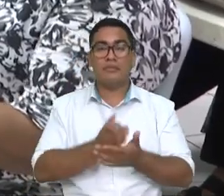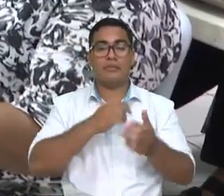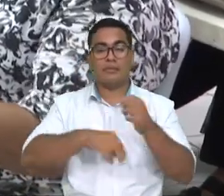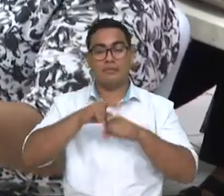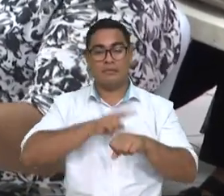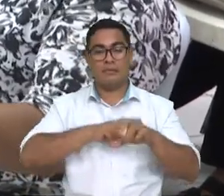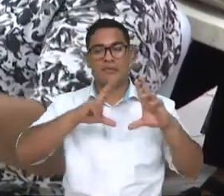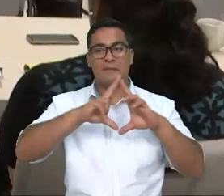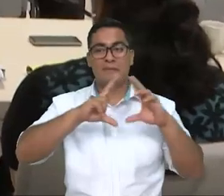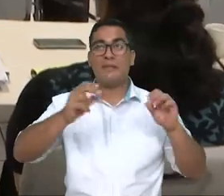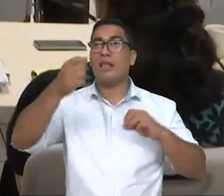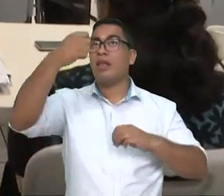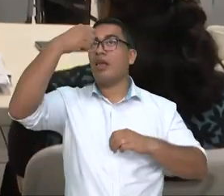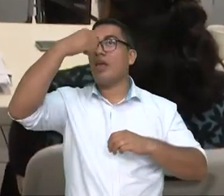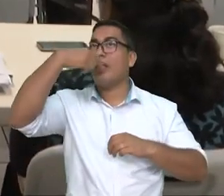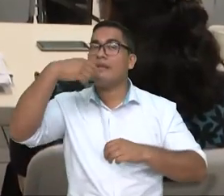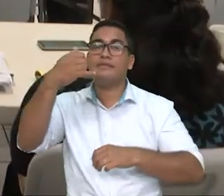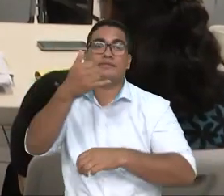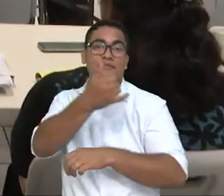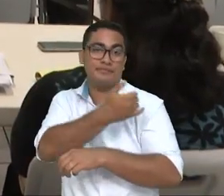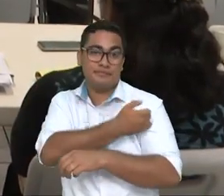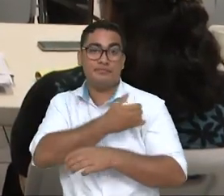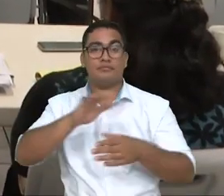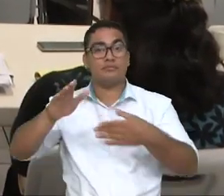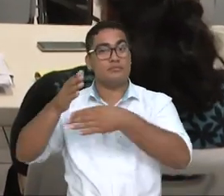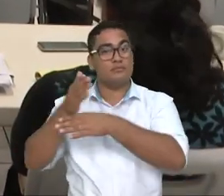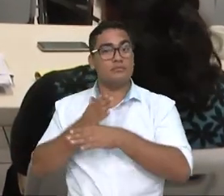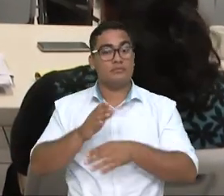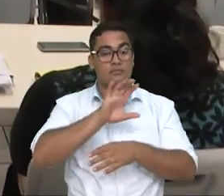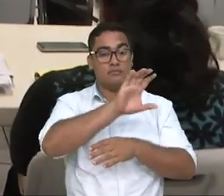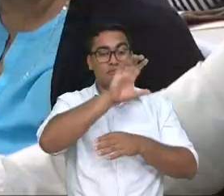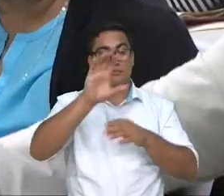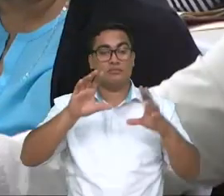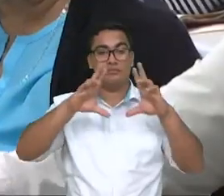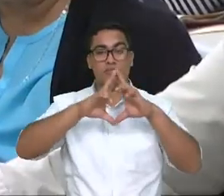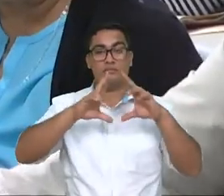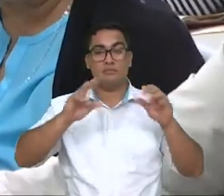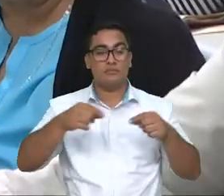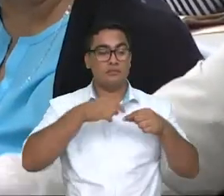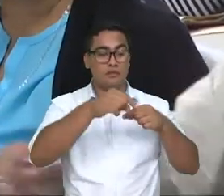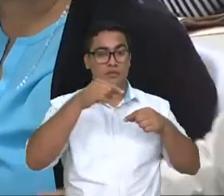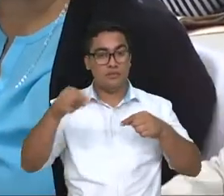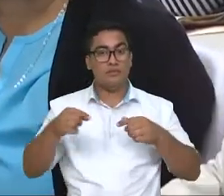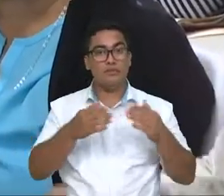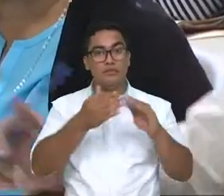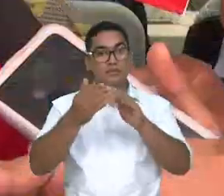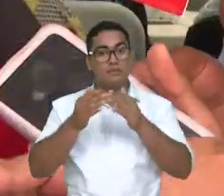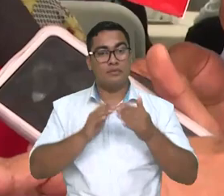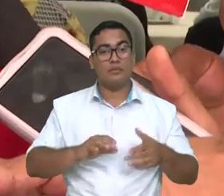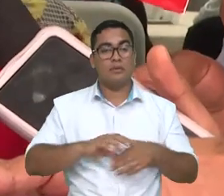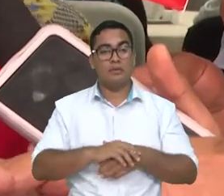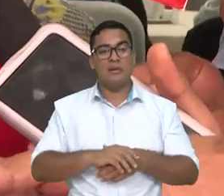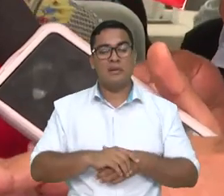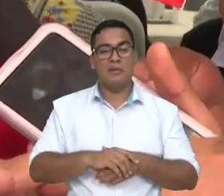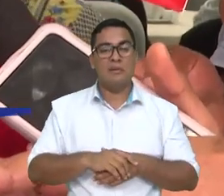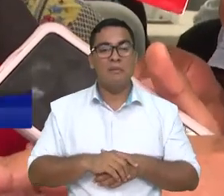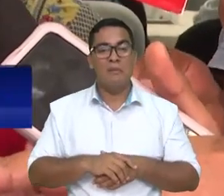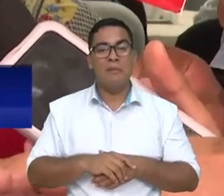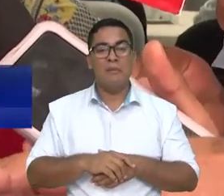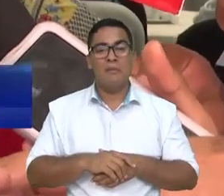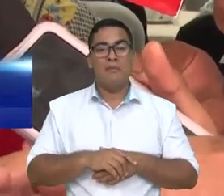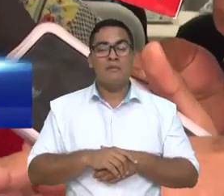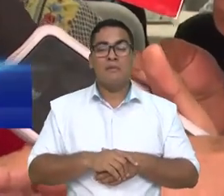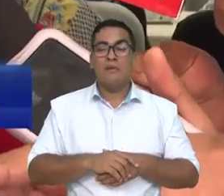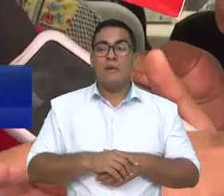vez transmitirán los lineamientos a todo el sistema departamental, municipal y comunitario. Durante esta jornada